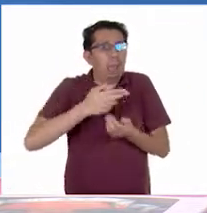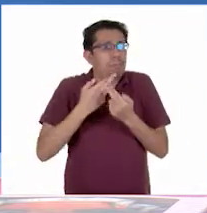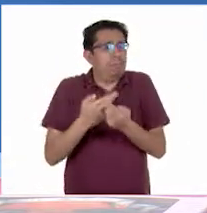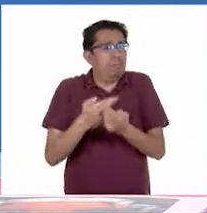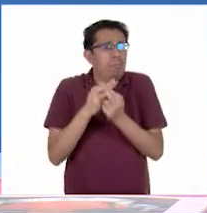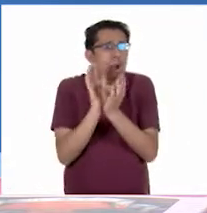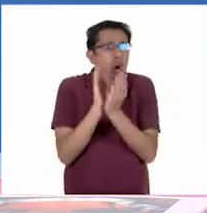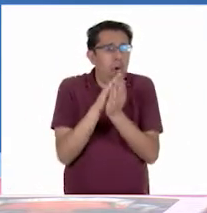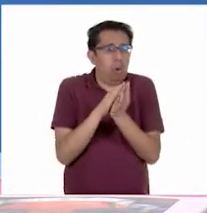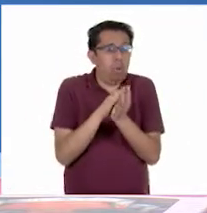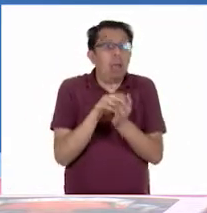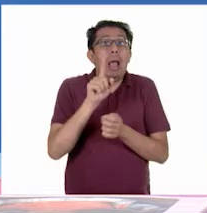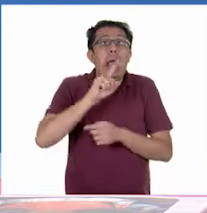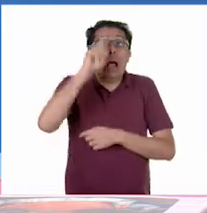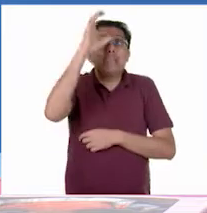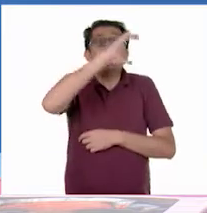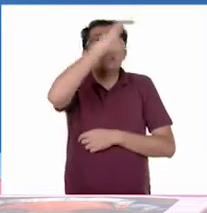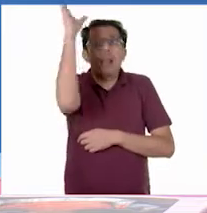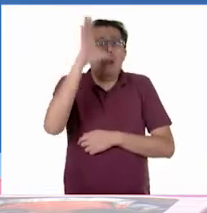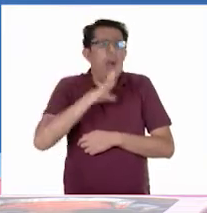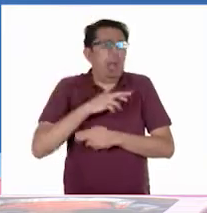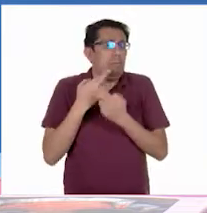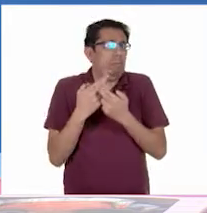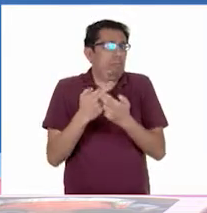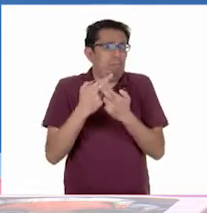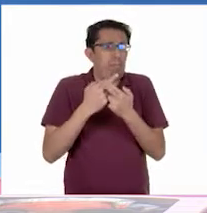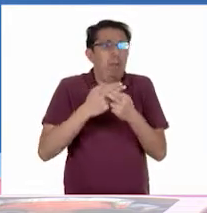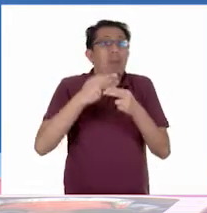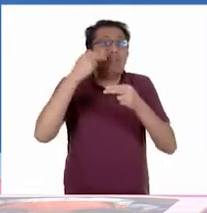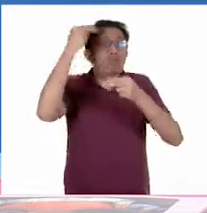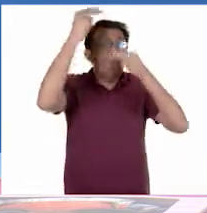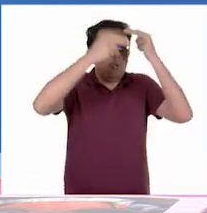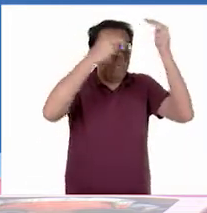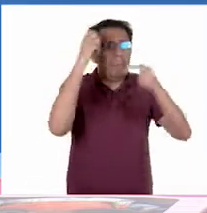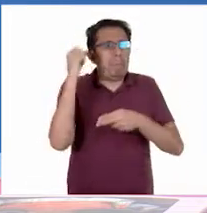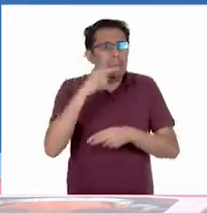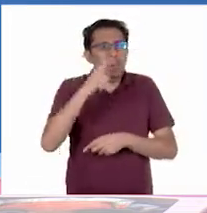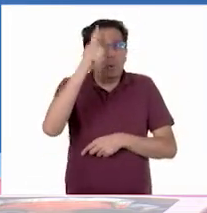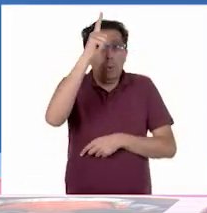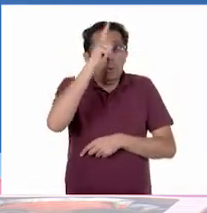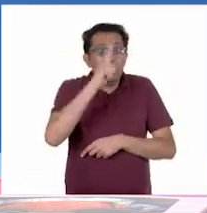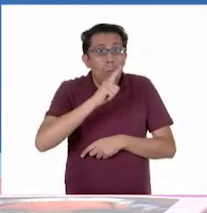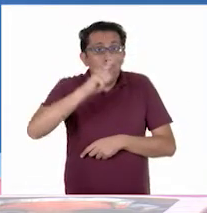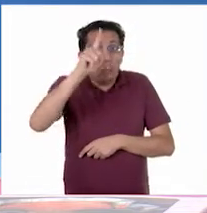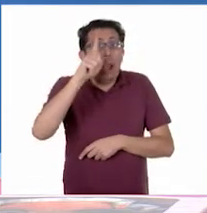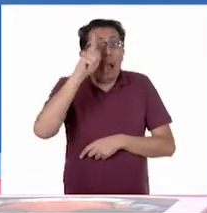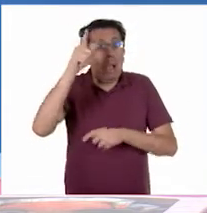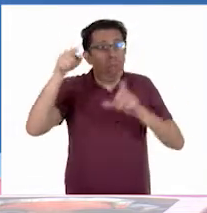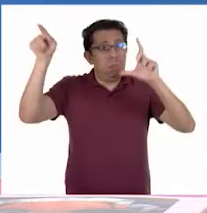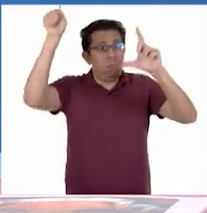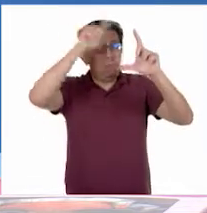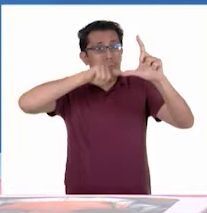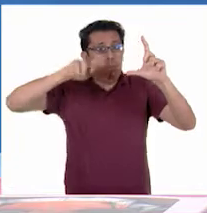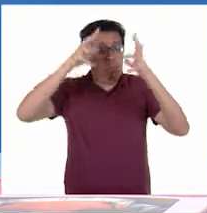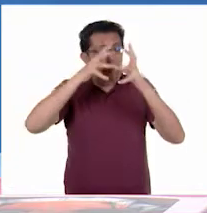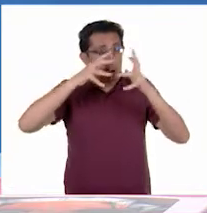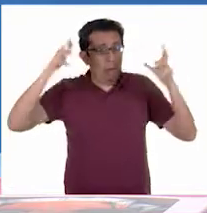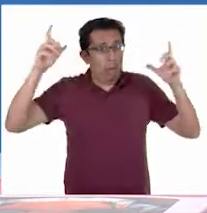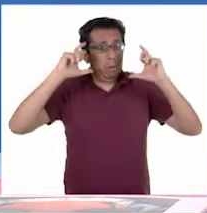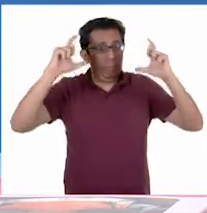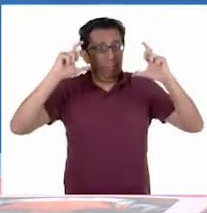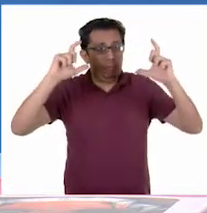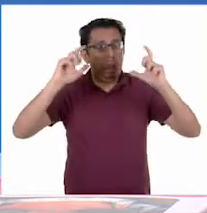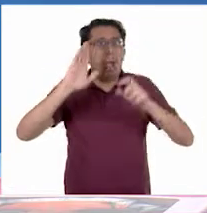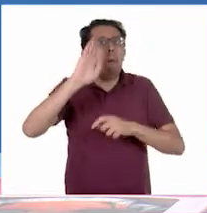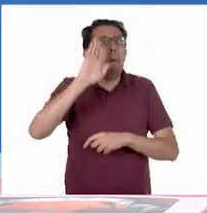el cielo está lleno de nubes. Y la luna, cuando está llena, profesor, parece